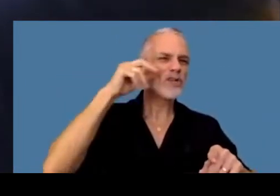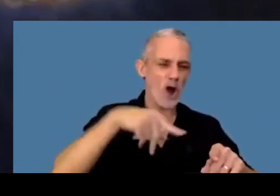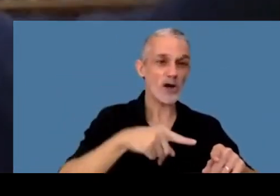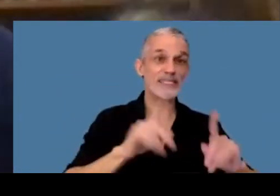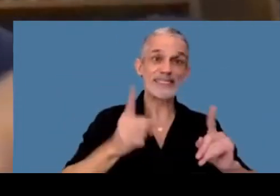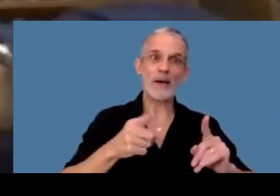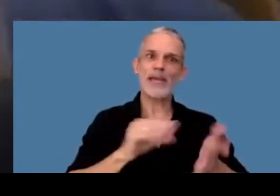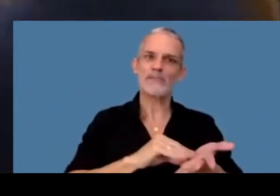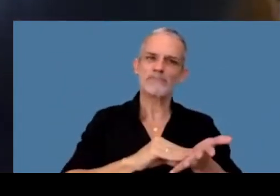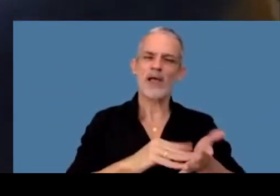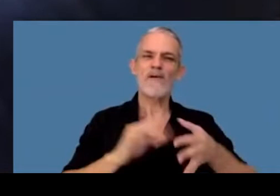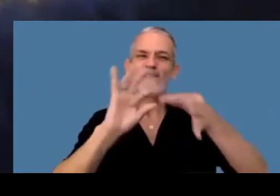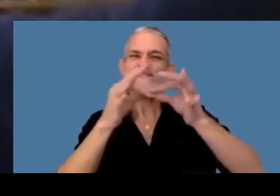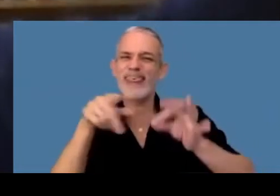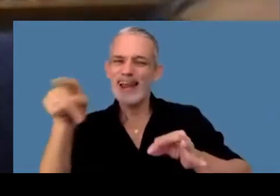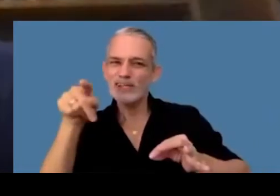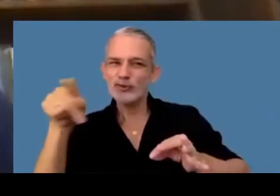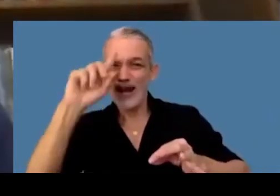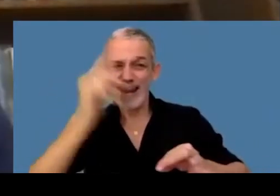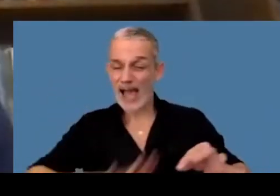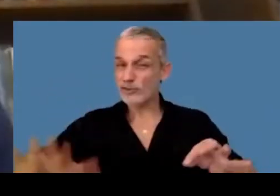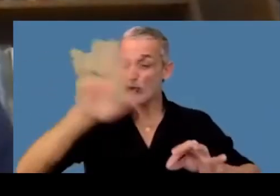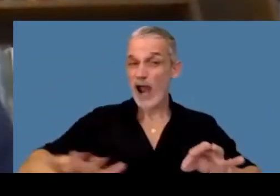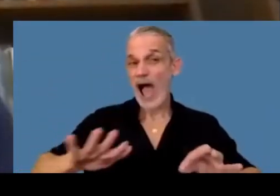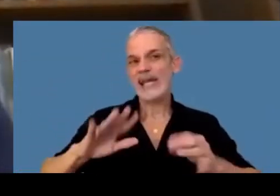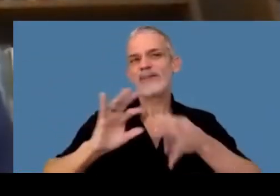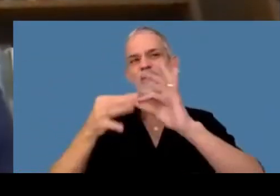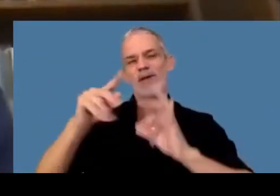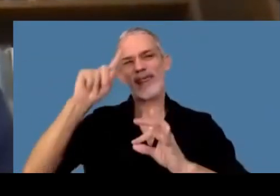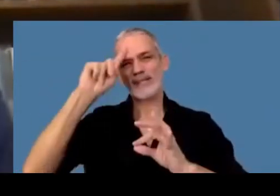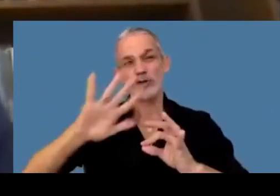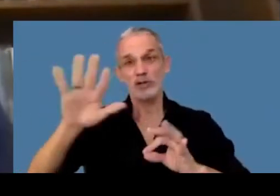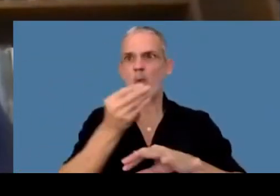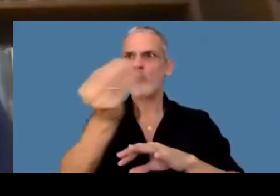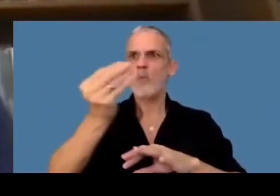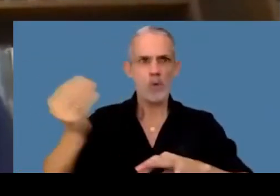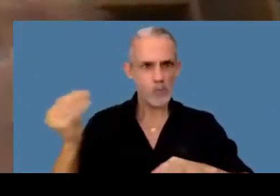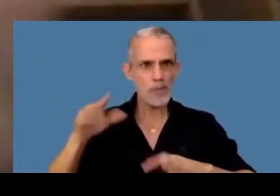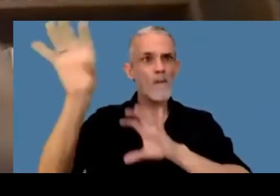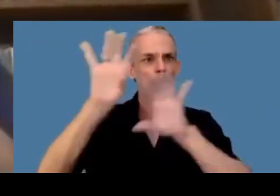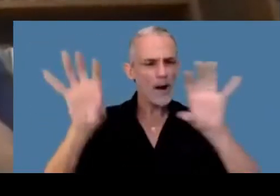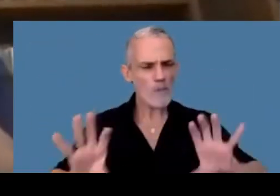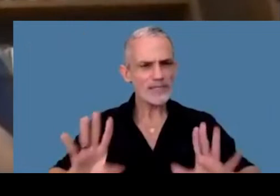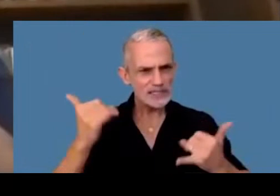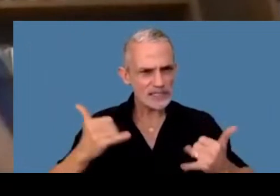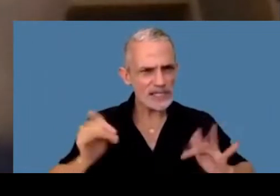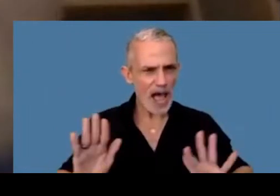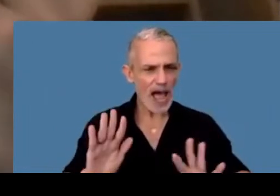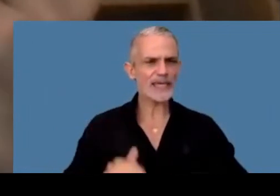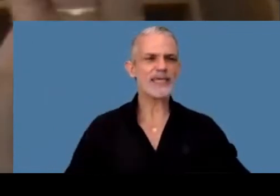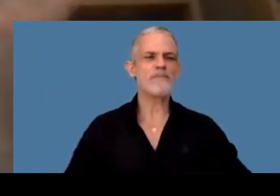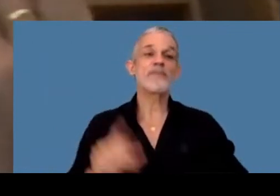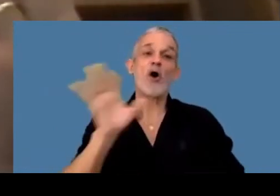federaciones nacionales o federaciones que tienen presencia en varias provincias, por ejemplo, o uniones.